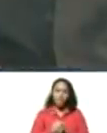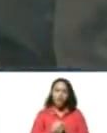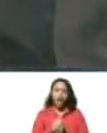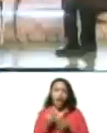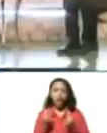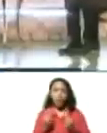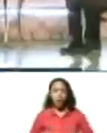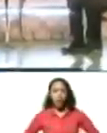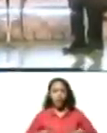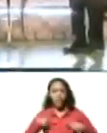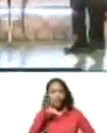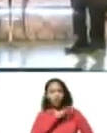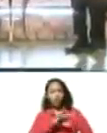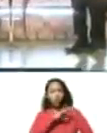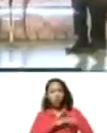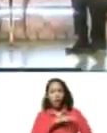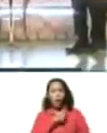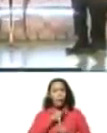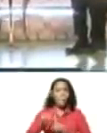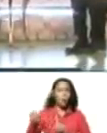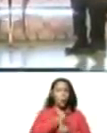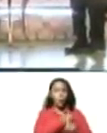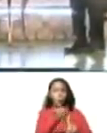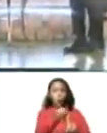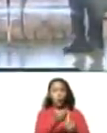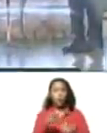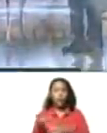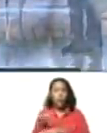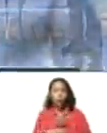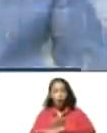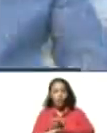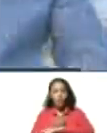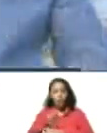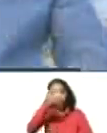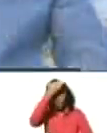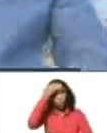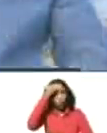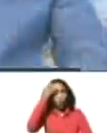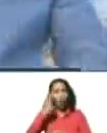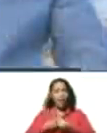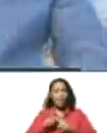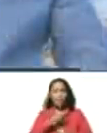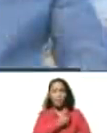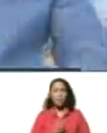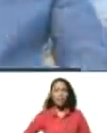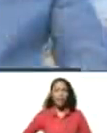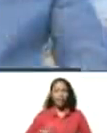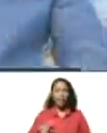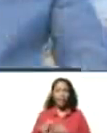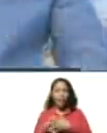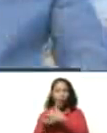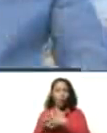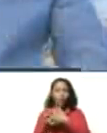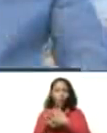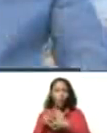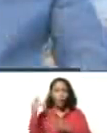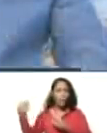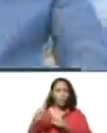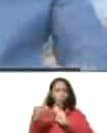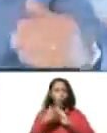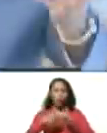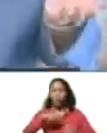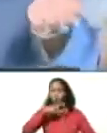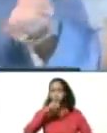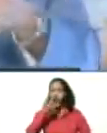social, las sanciones criminales del gobierno de Donald Trump, sanciones crueles. Y bueno, estaba toda